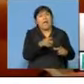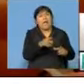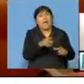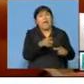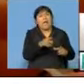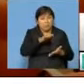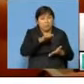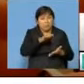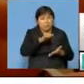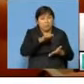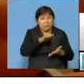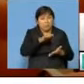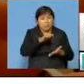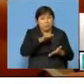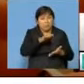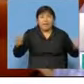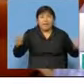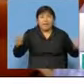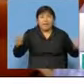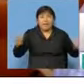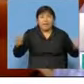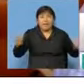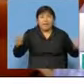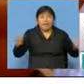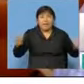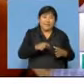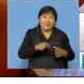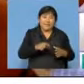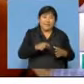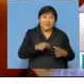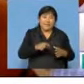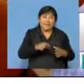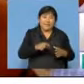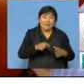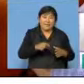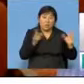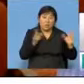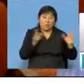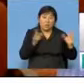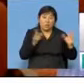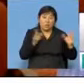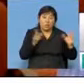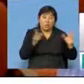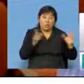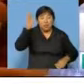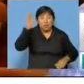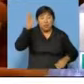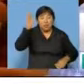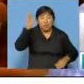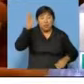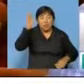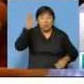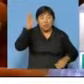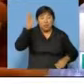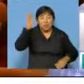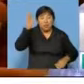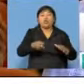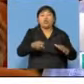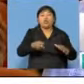están madurando sexualmente, inclusive ya tenemos hembra con huevos adentro de ella. Están buscando el lugar donde poner los